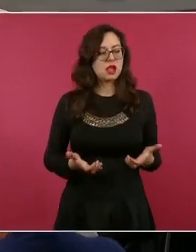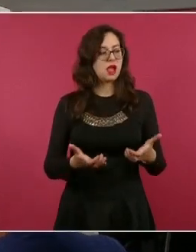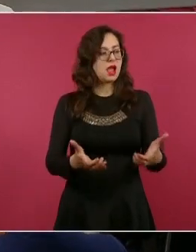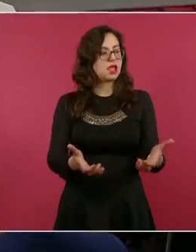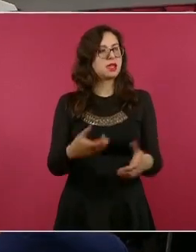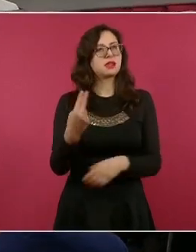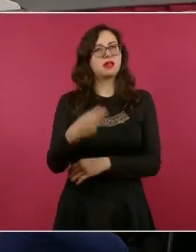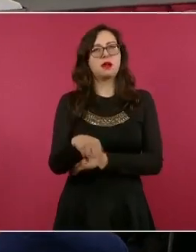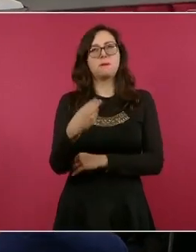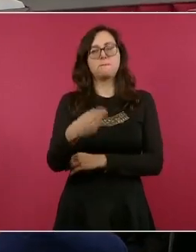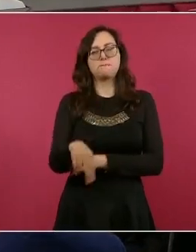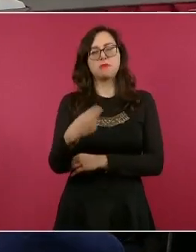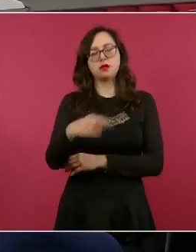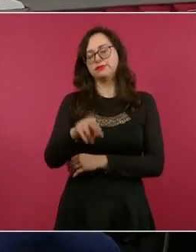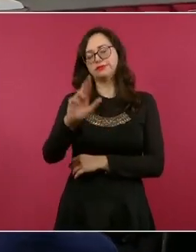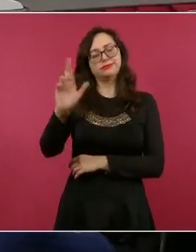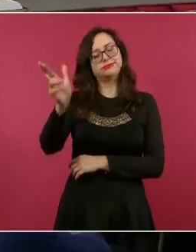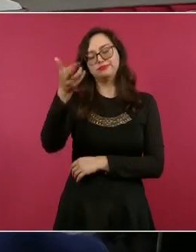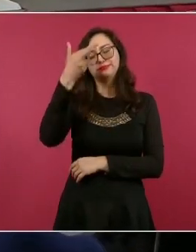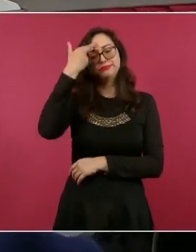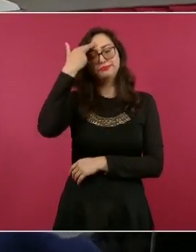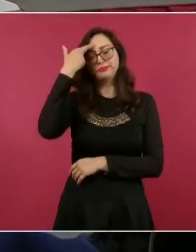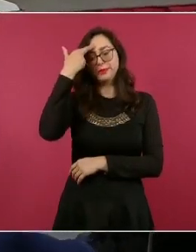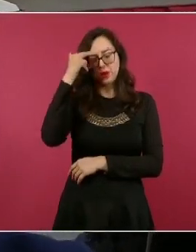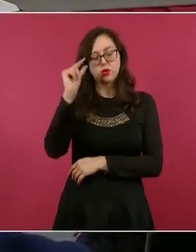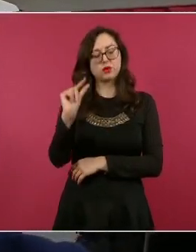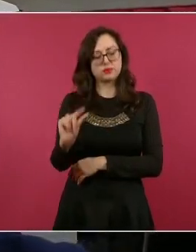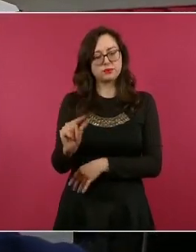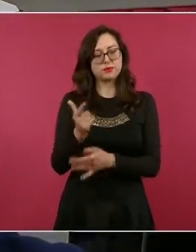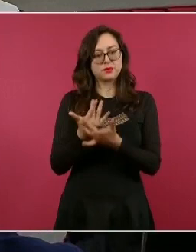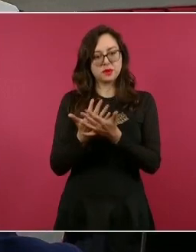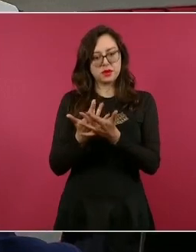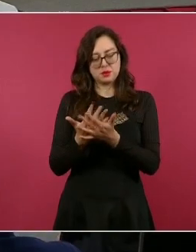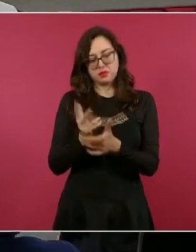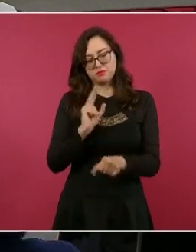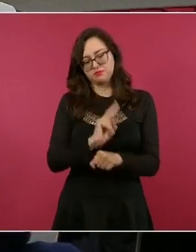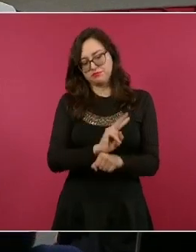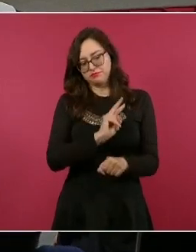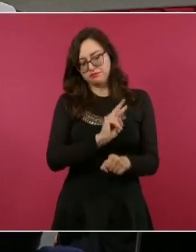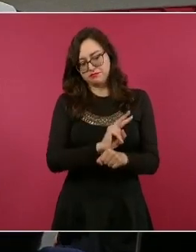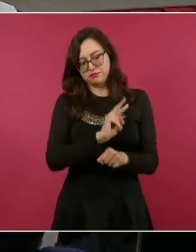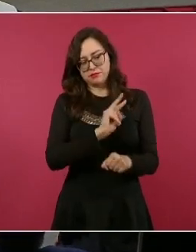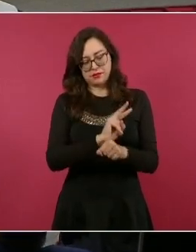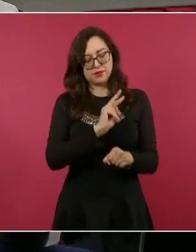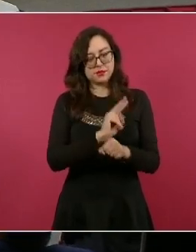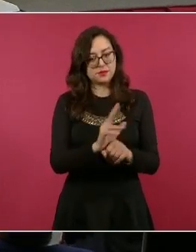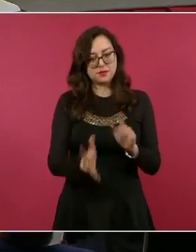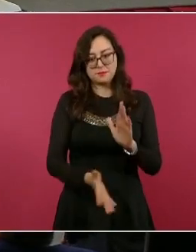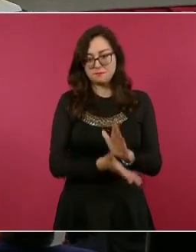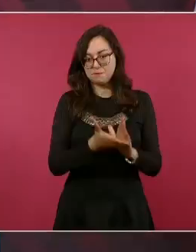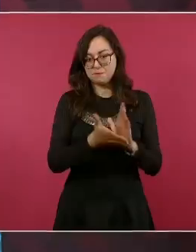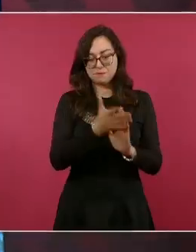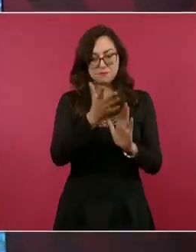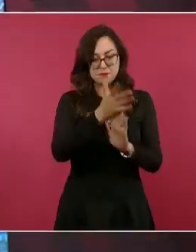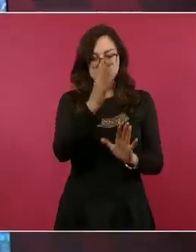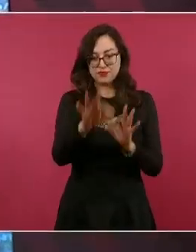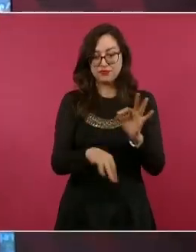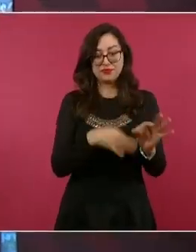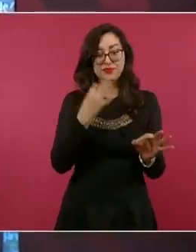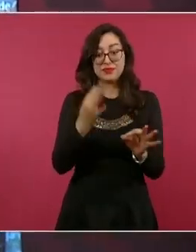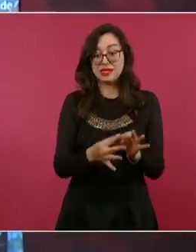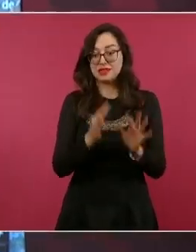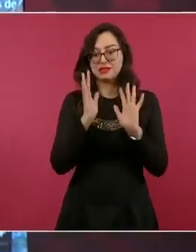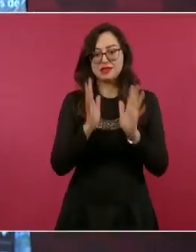que estuve supervisándolo hasta que se terminó. También enorme, un